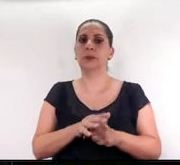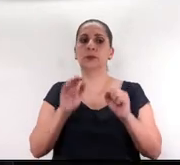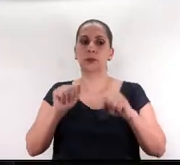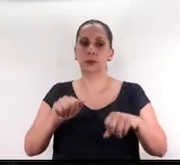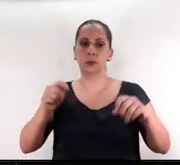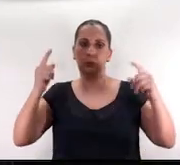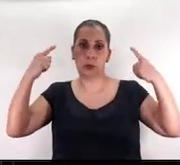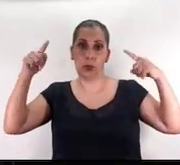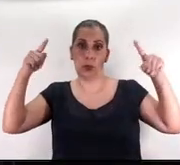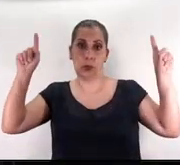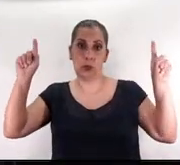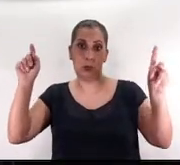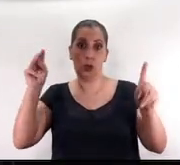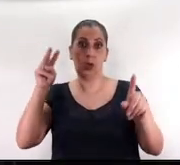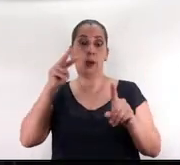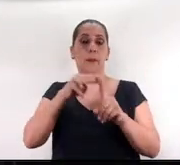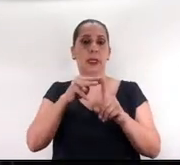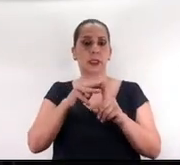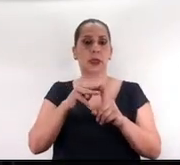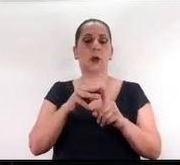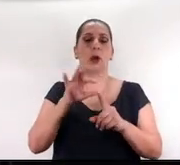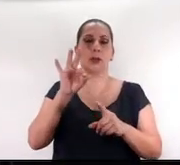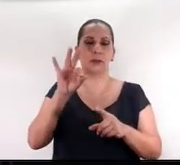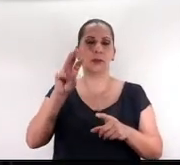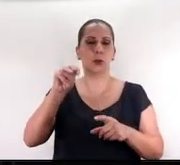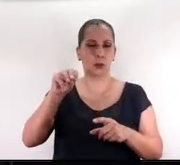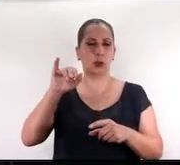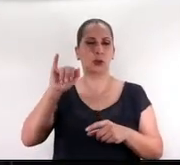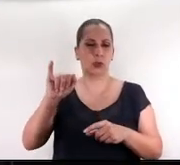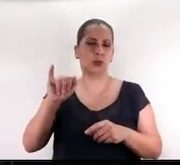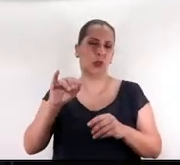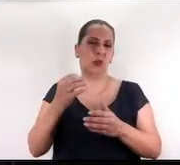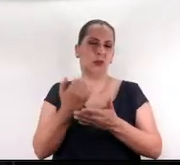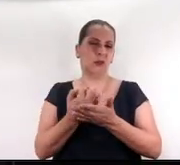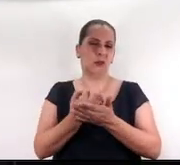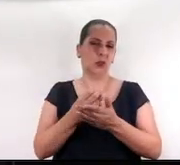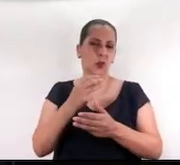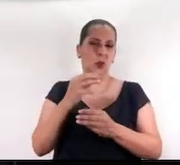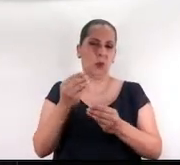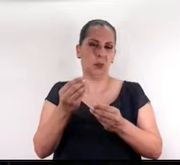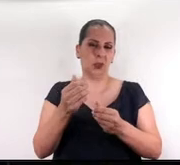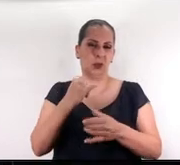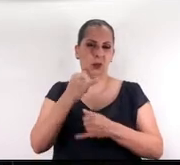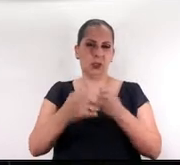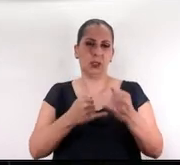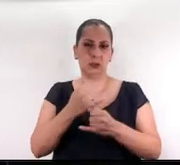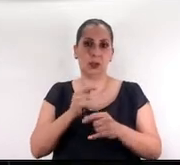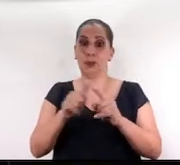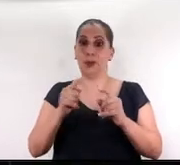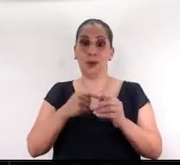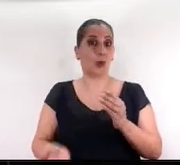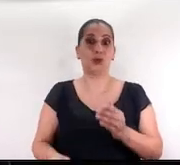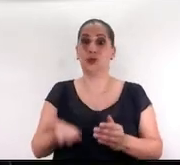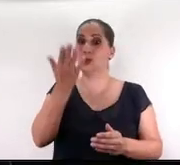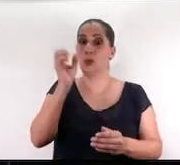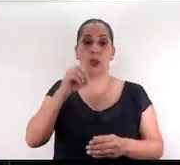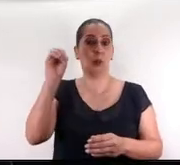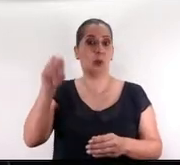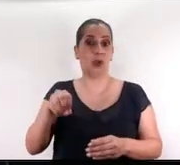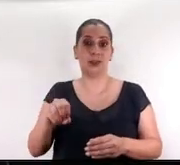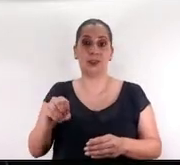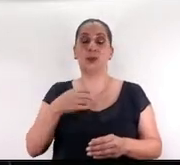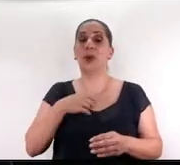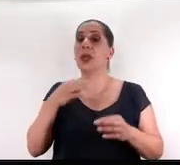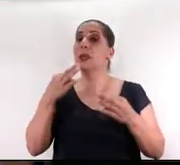lograr la meta con el Fondo Monetario Internacional, pero sin subir los impuestos, porque la meta es llegar a un 1% de